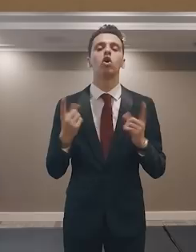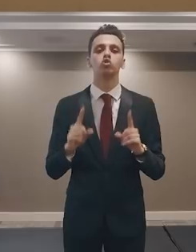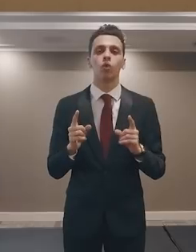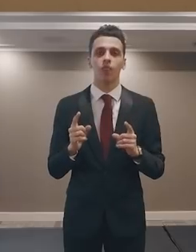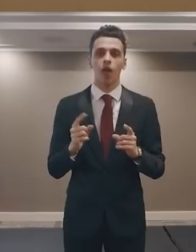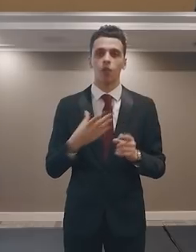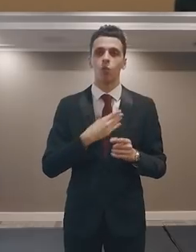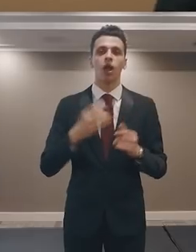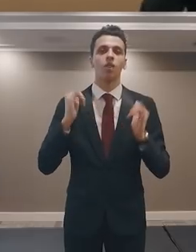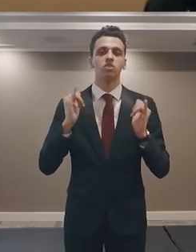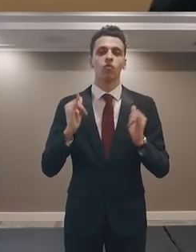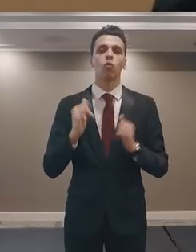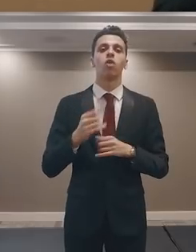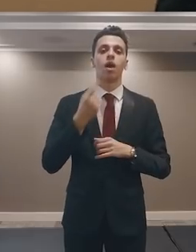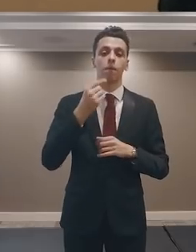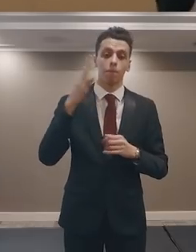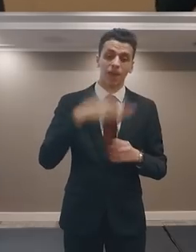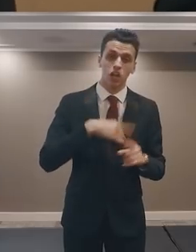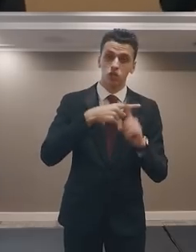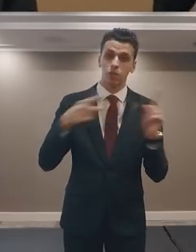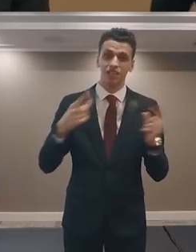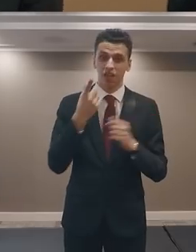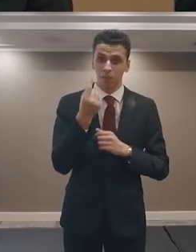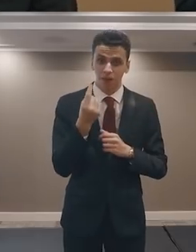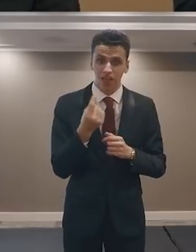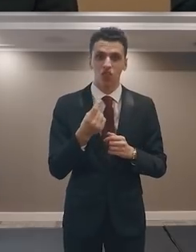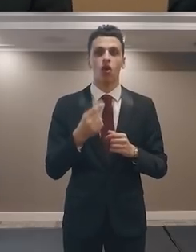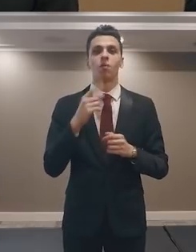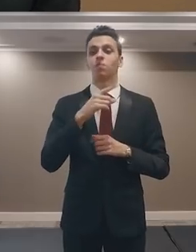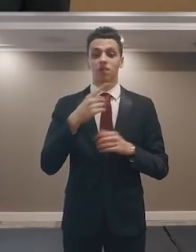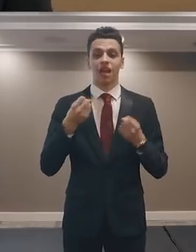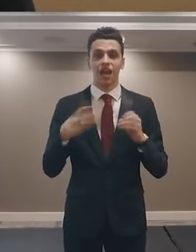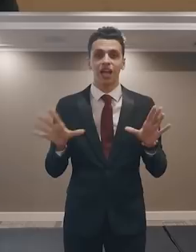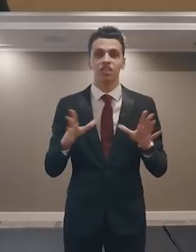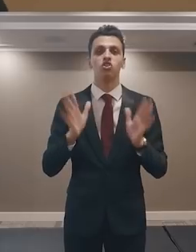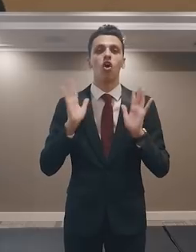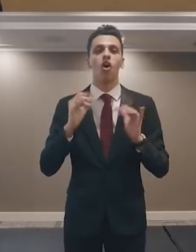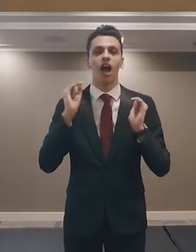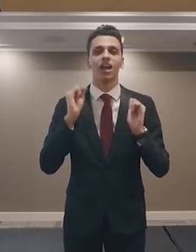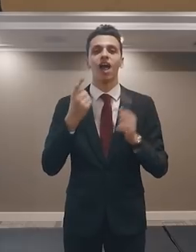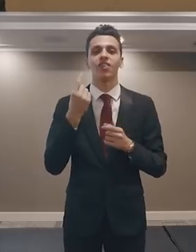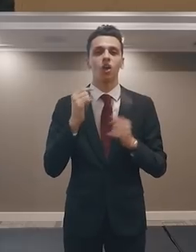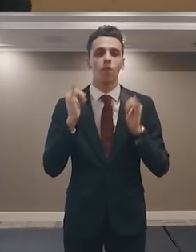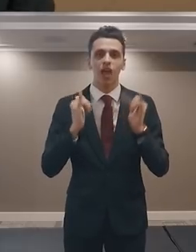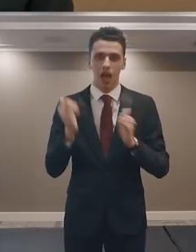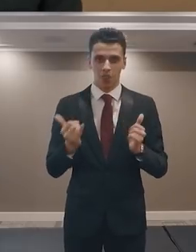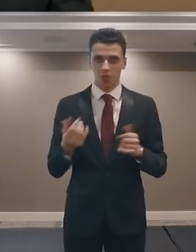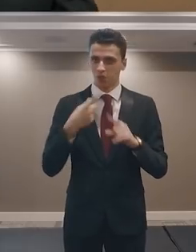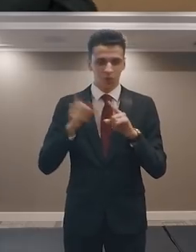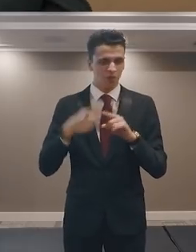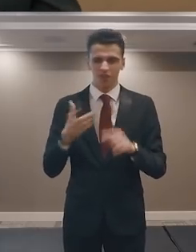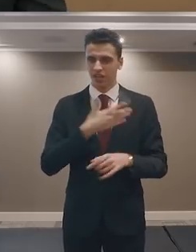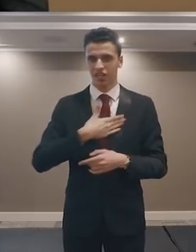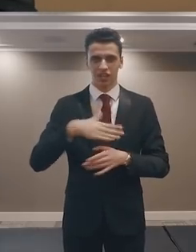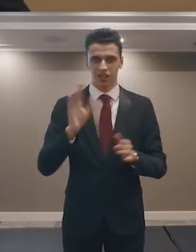veces hemos recomendado un resto un amigo muchas verdad contáctenos ha pagado restaurante por recomendarlo ninguna cuánto tenemos recomendado una